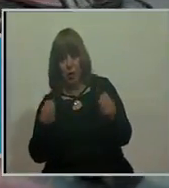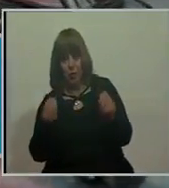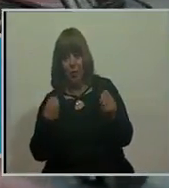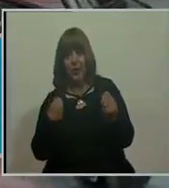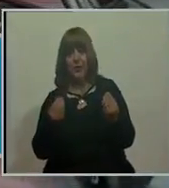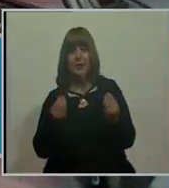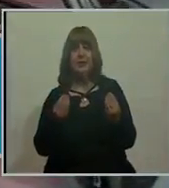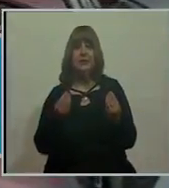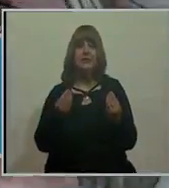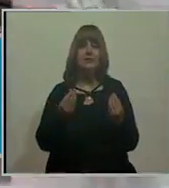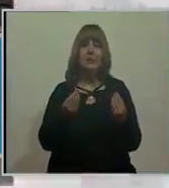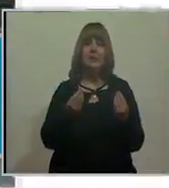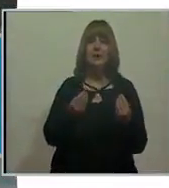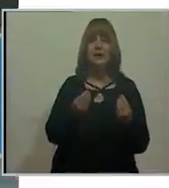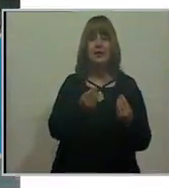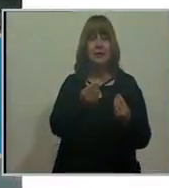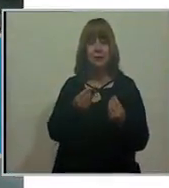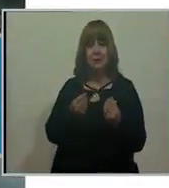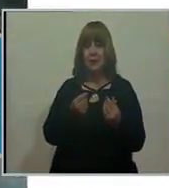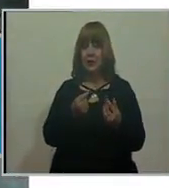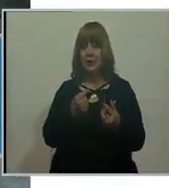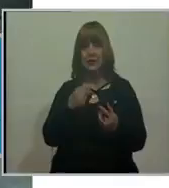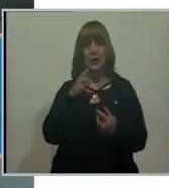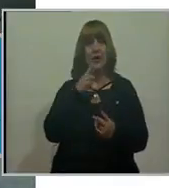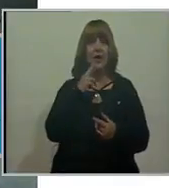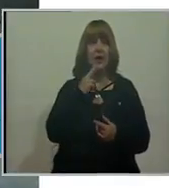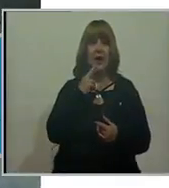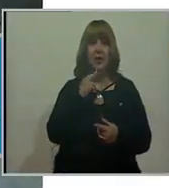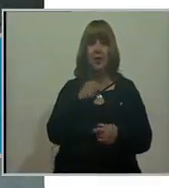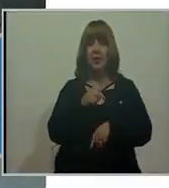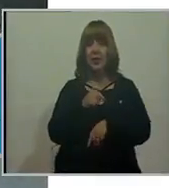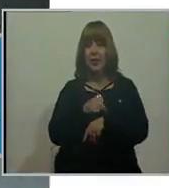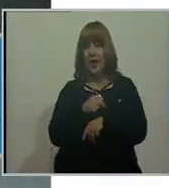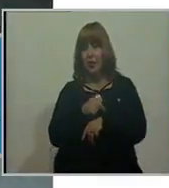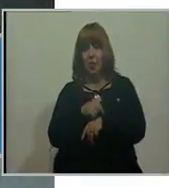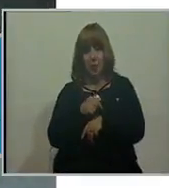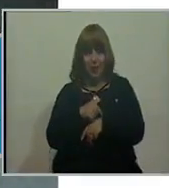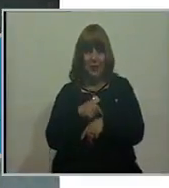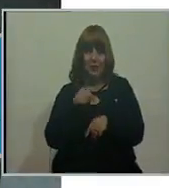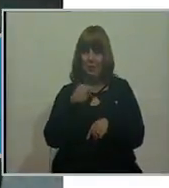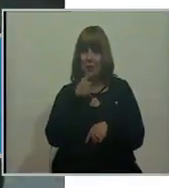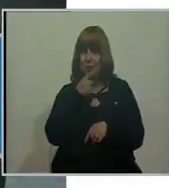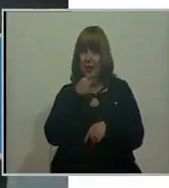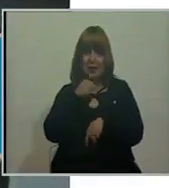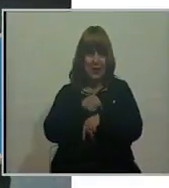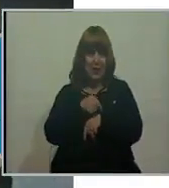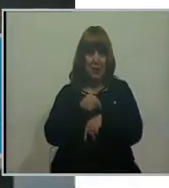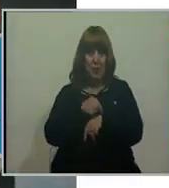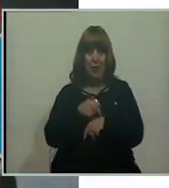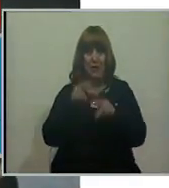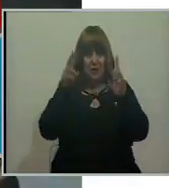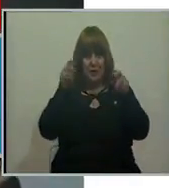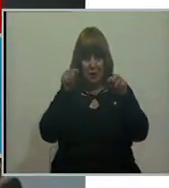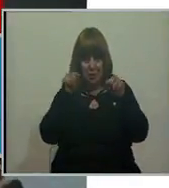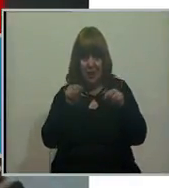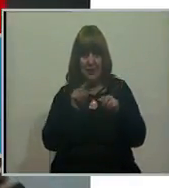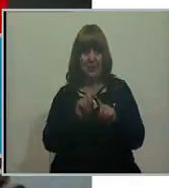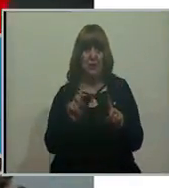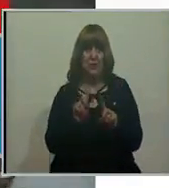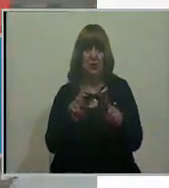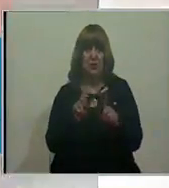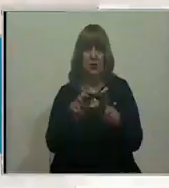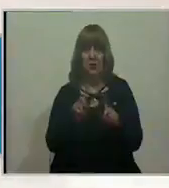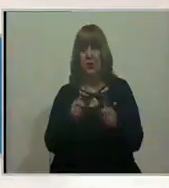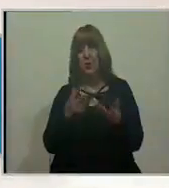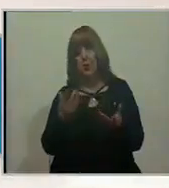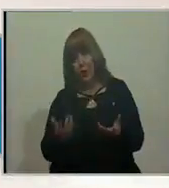político, ¿no? Y pero frente es que siempre lo van a considerar uso político, porque frente cuando a tantos Cristina problemas Fernández... que hay en Argentina que afectan. Sí, pero no, pero no, cuando pero